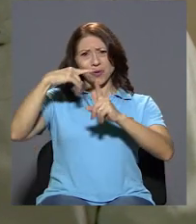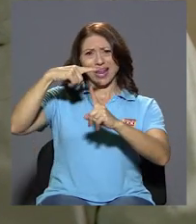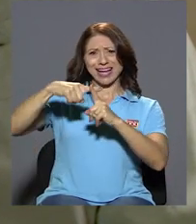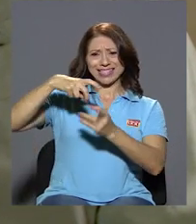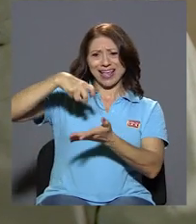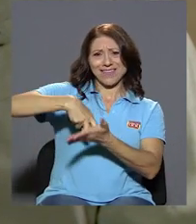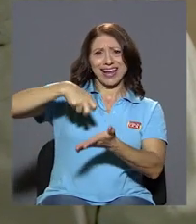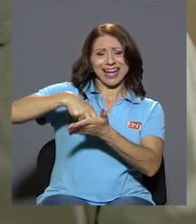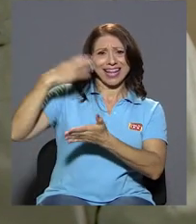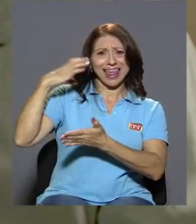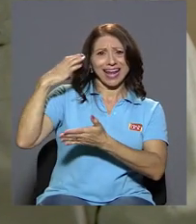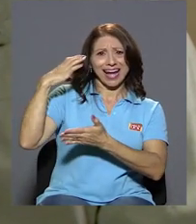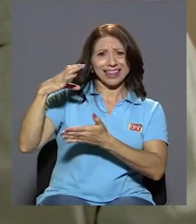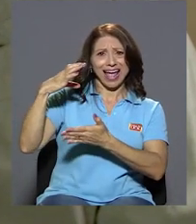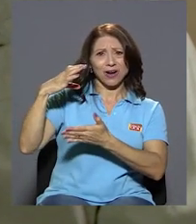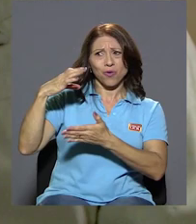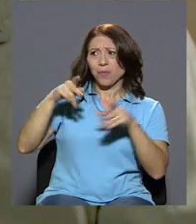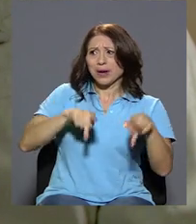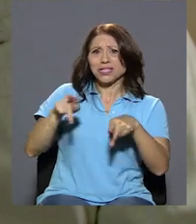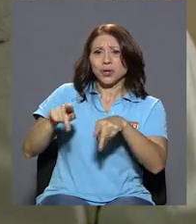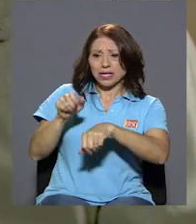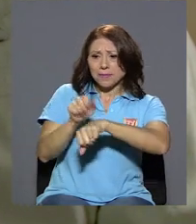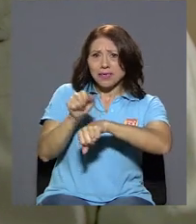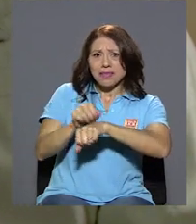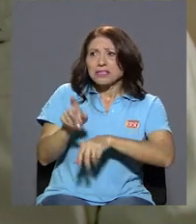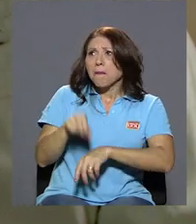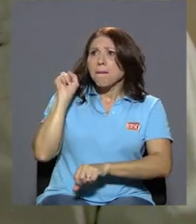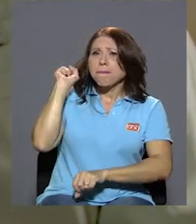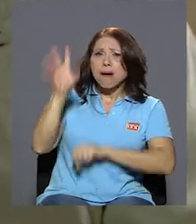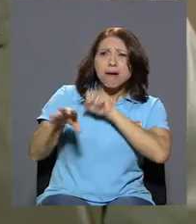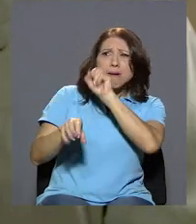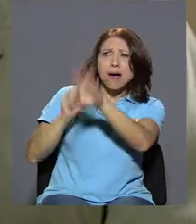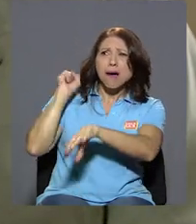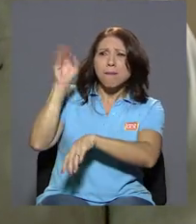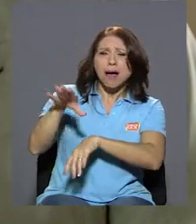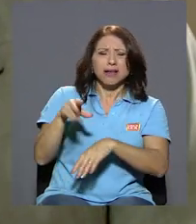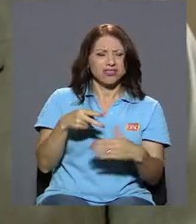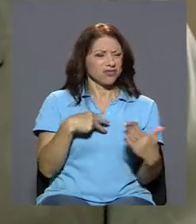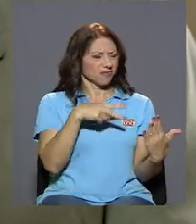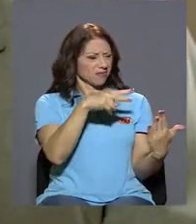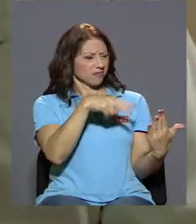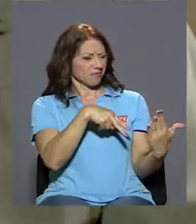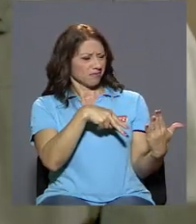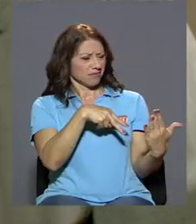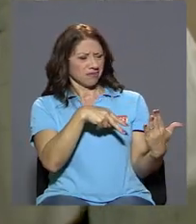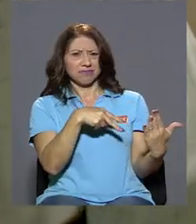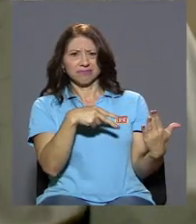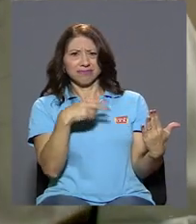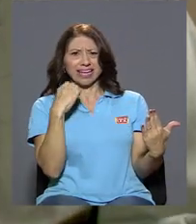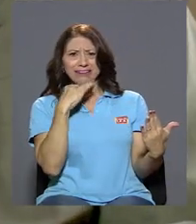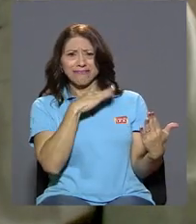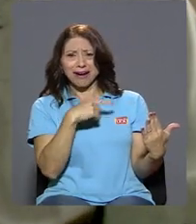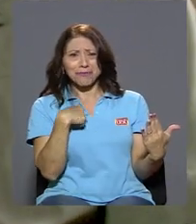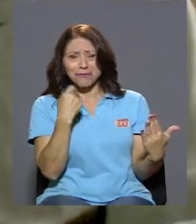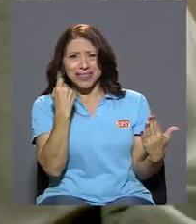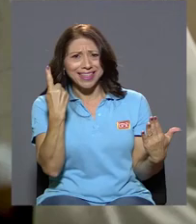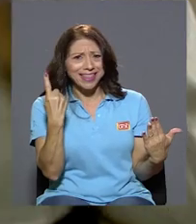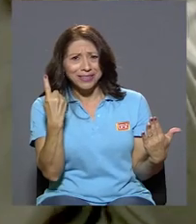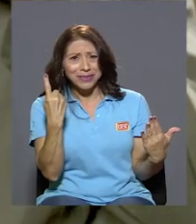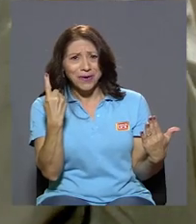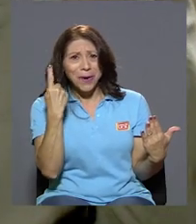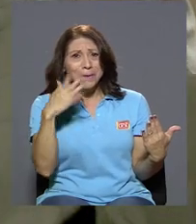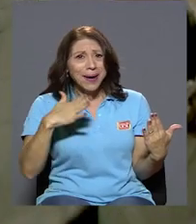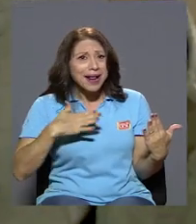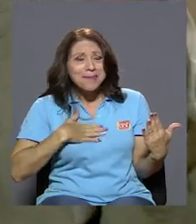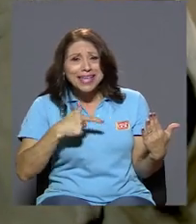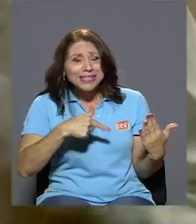iglesia evangélica en cartago iglesia como qué raro no entiendo o sea